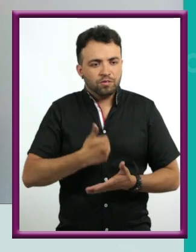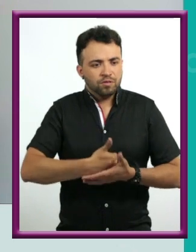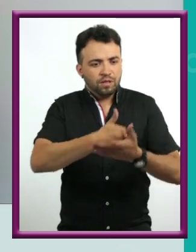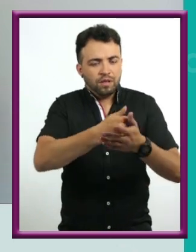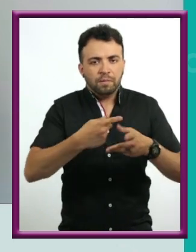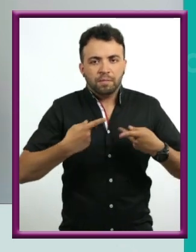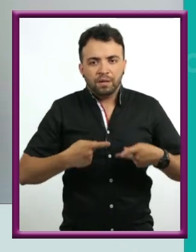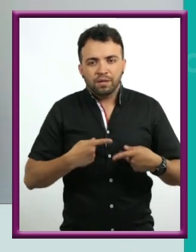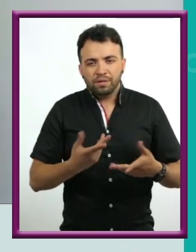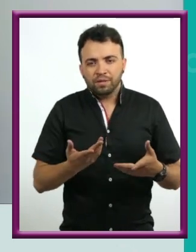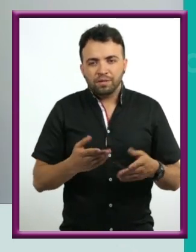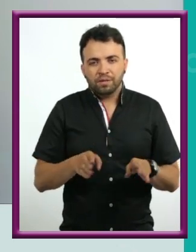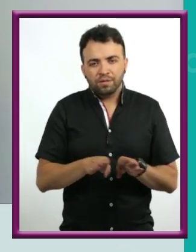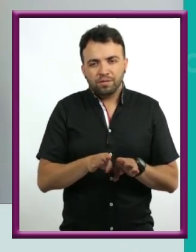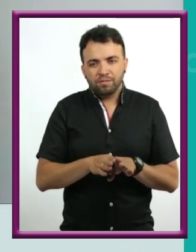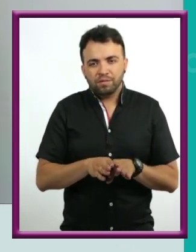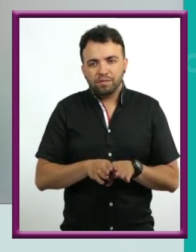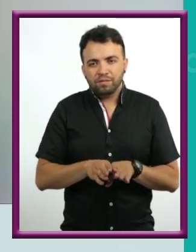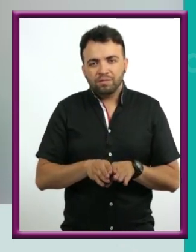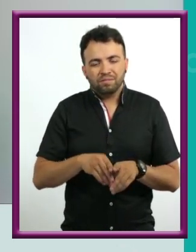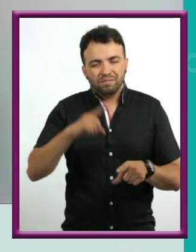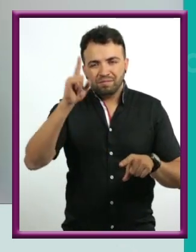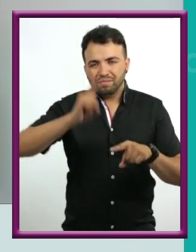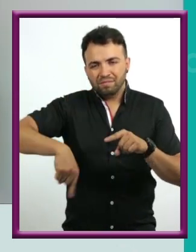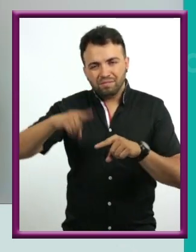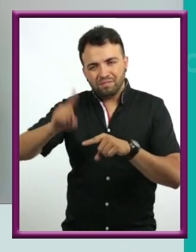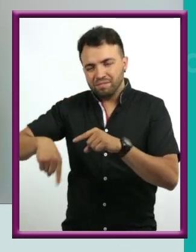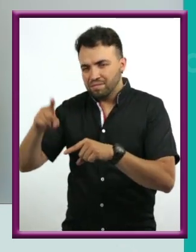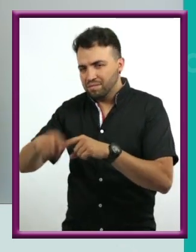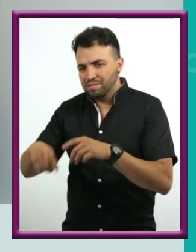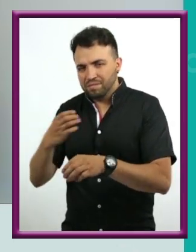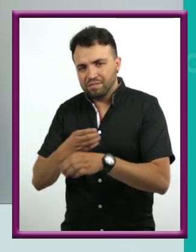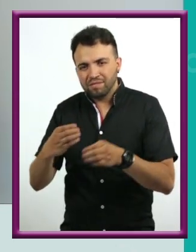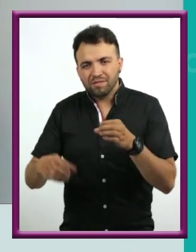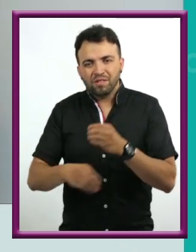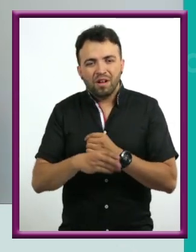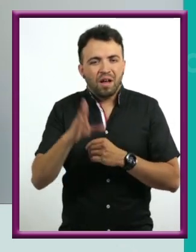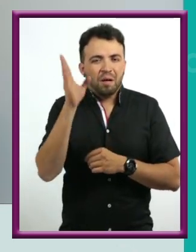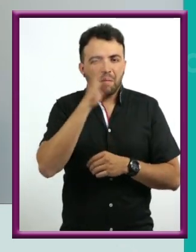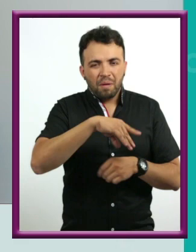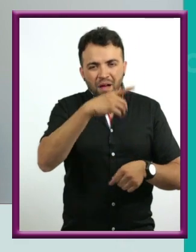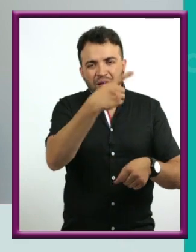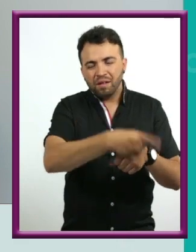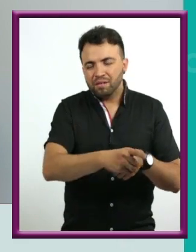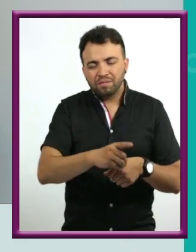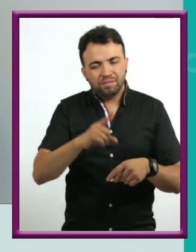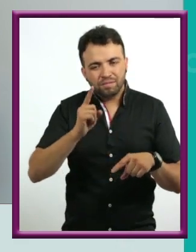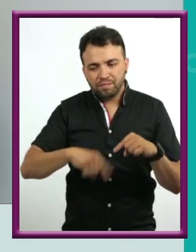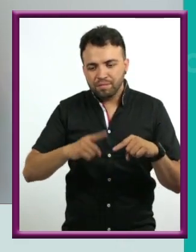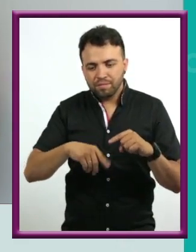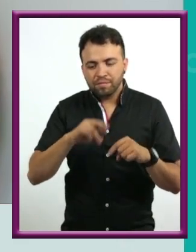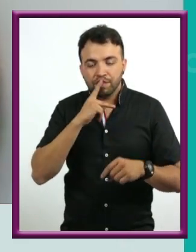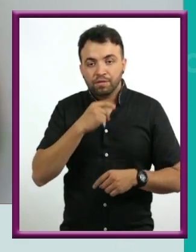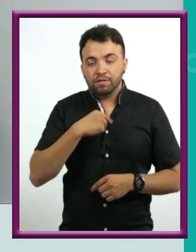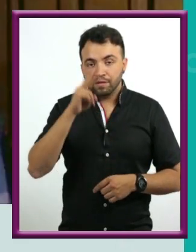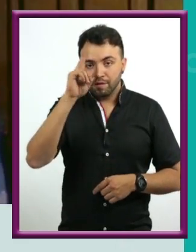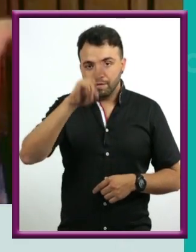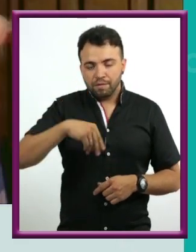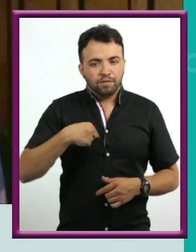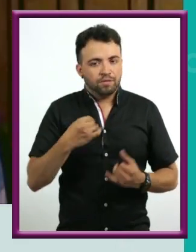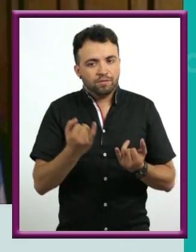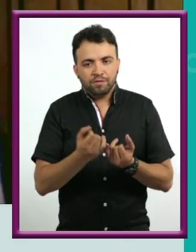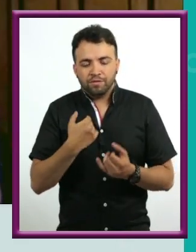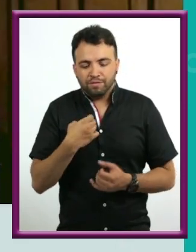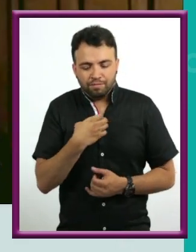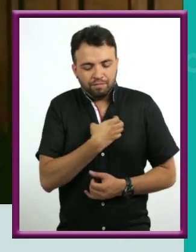hice algo para ayudar a las personas. Evitemos situaciones que repercutan hacia nosotros y que pues sean malas.